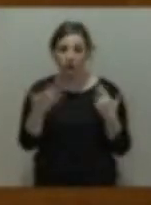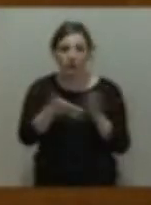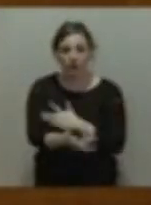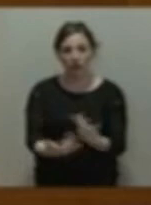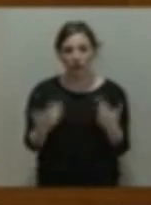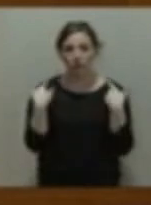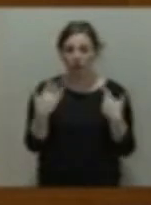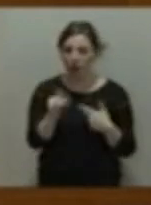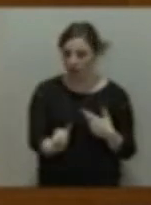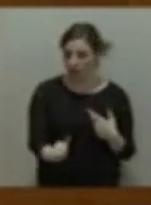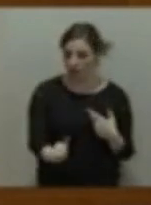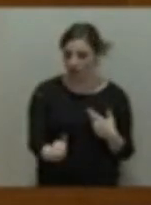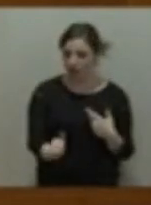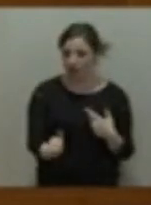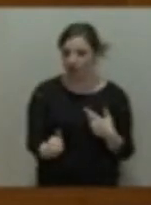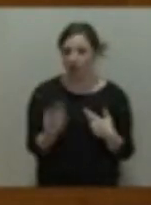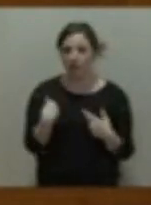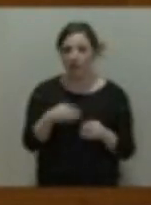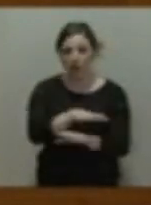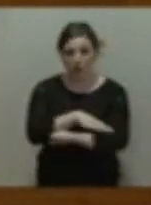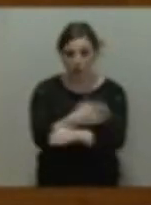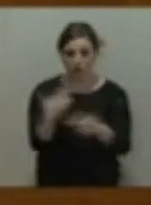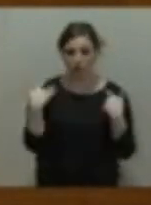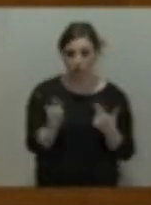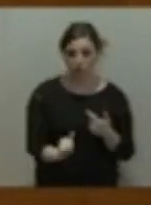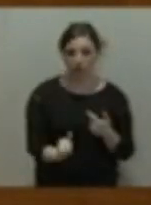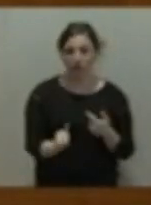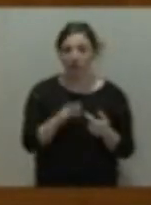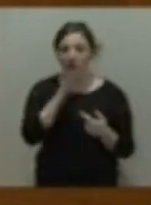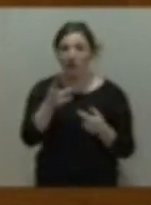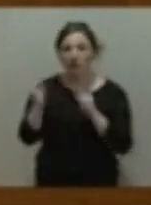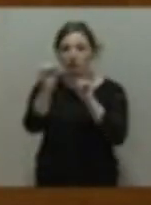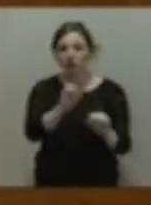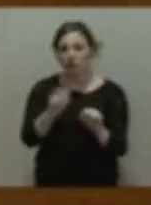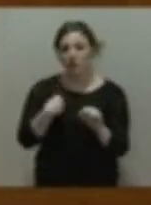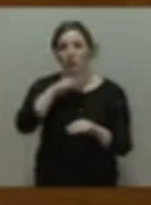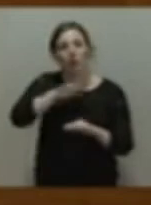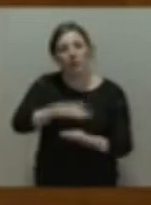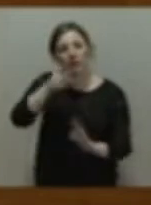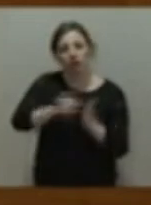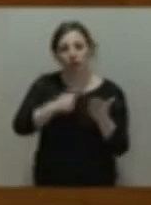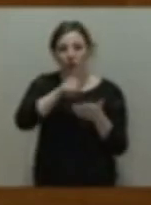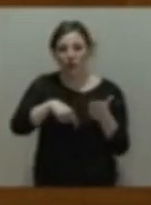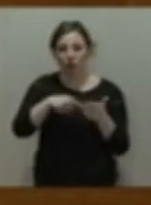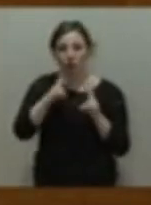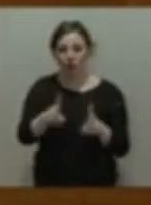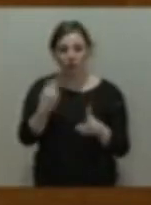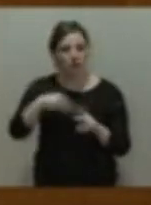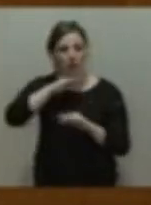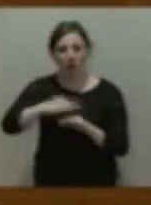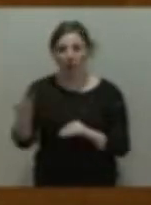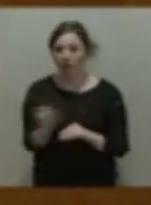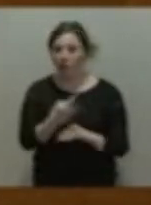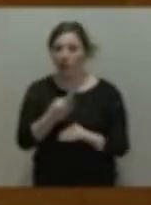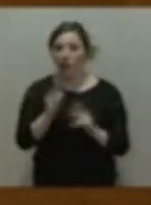Responsabilidad se tiene por parte de esta Administración para velar por el cumplimiento del contrato del arrendamiento del hotel. Una instalación